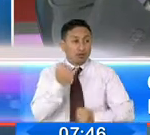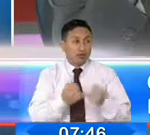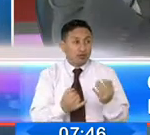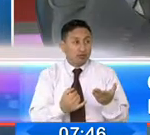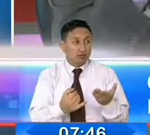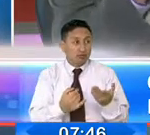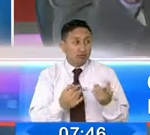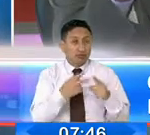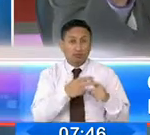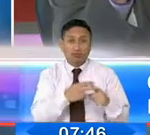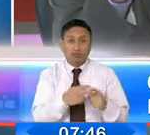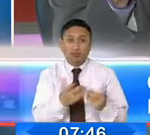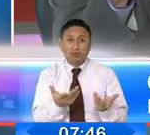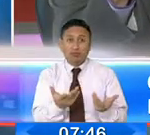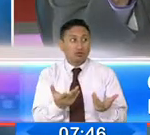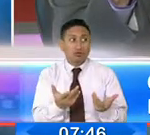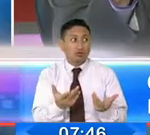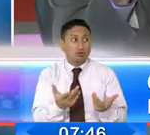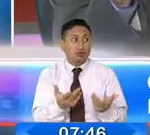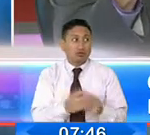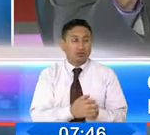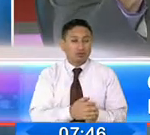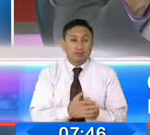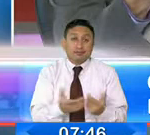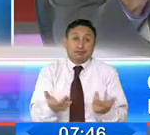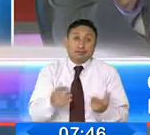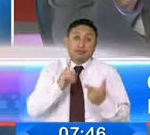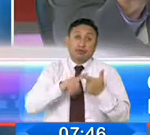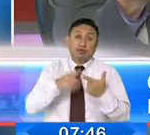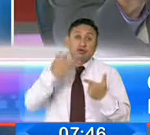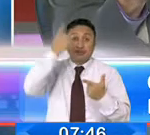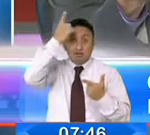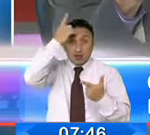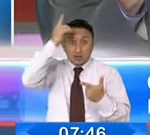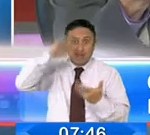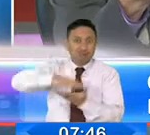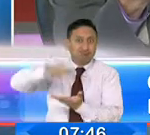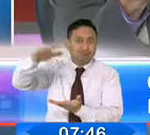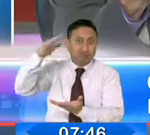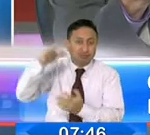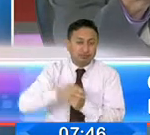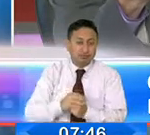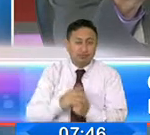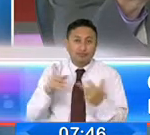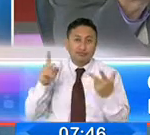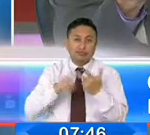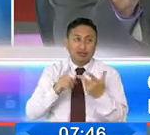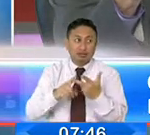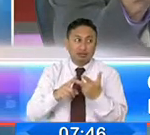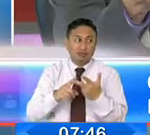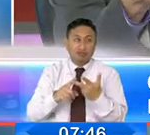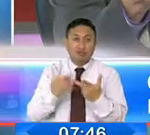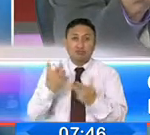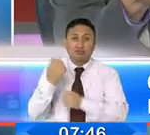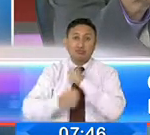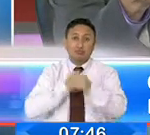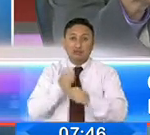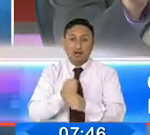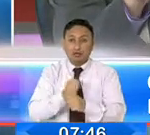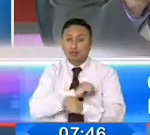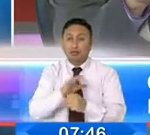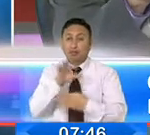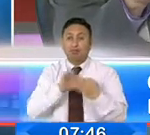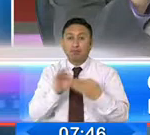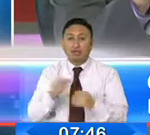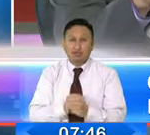crédito. Uno, porque aparece en el buró de crédito. Dos, porque tienen deudas. Y tres, porque no tienen la edad o no calificaron.